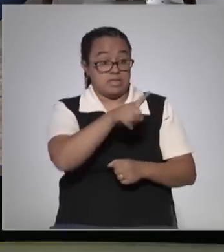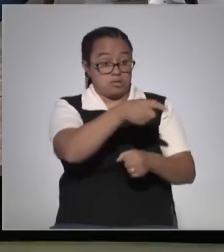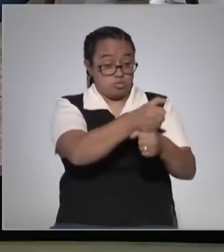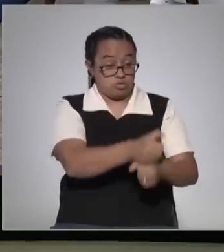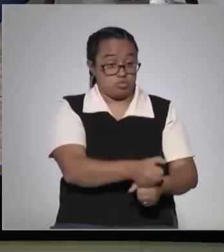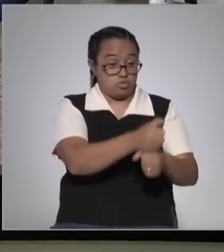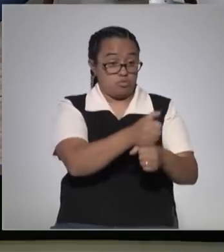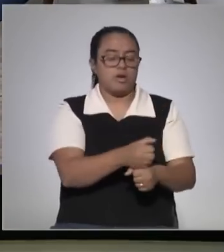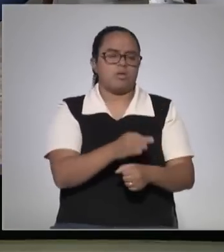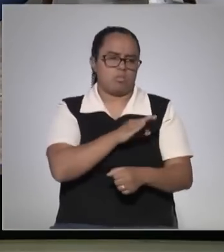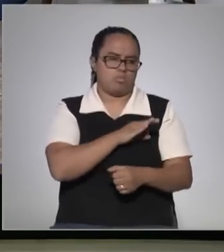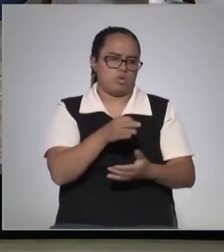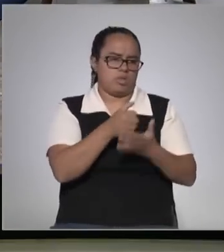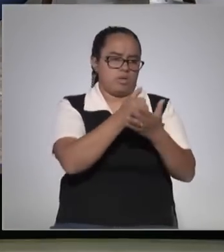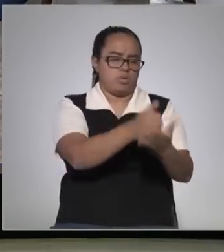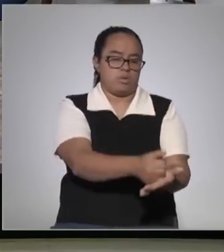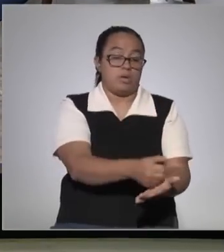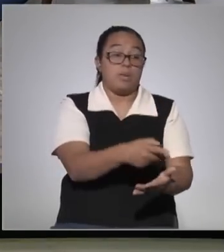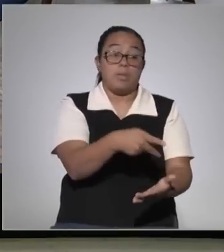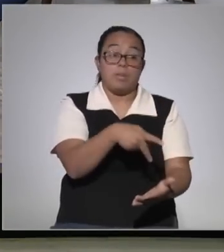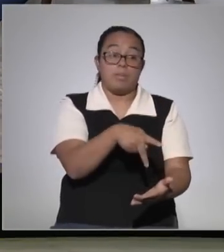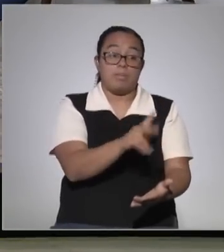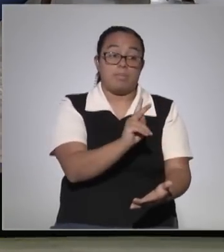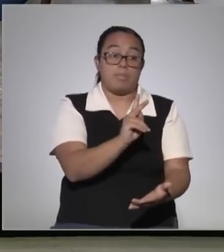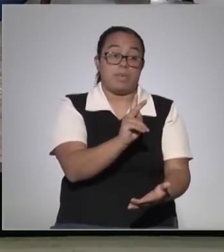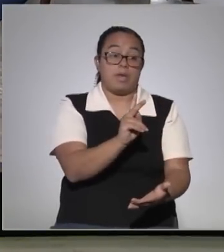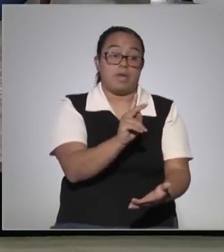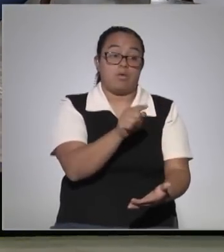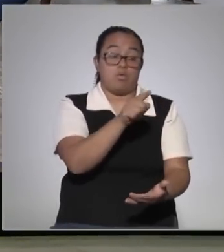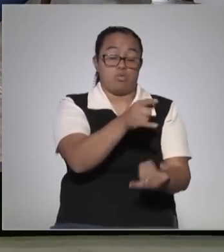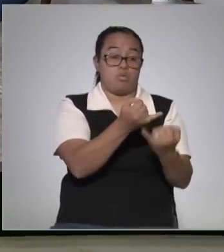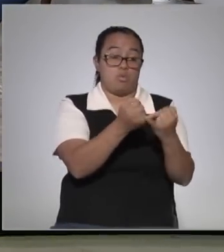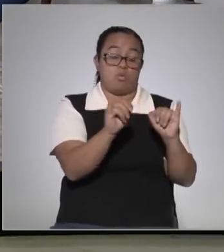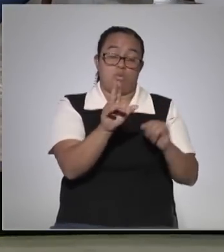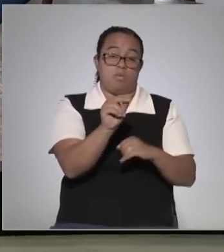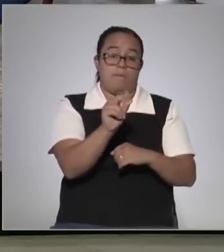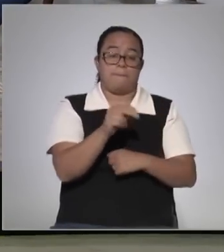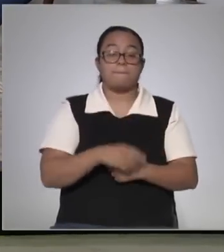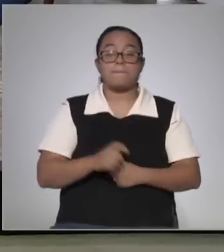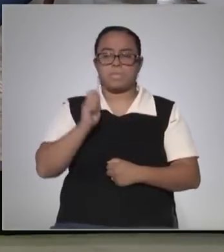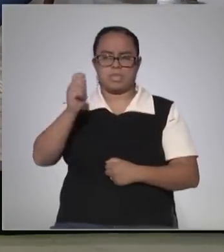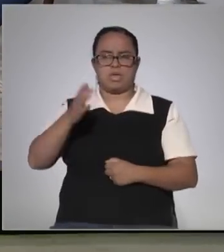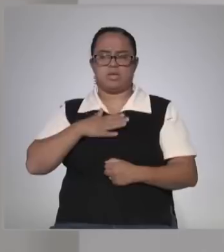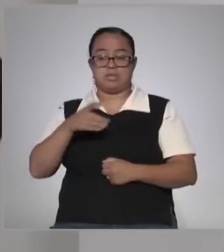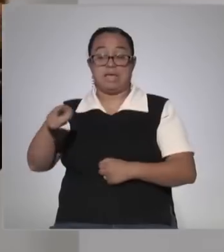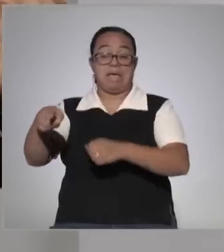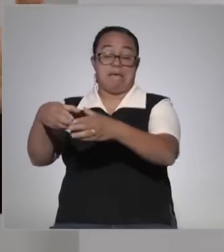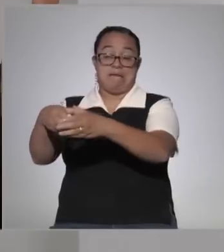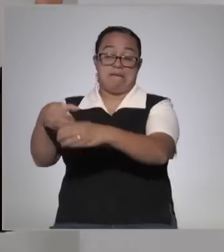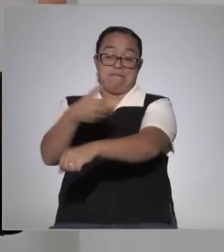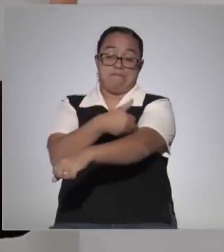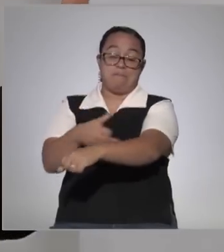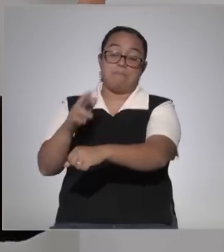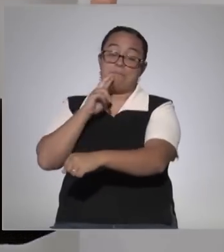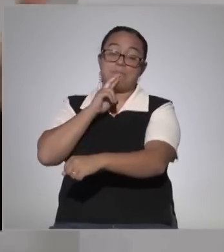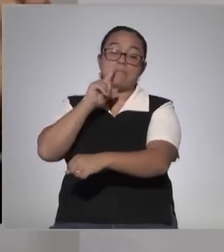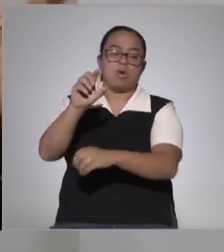que se le ayude, pero no se le permite tener una cierta autonomía. No quiere decir que son mejores esas familias que